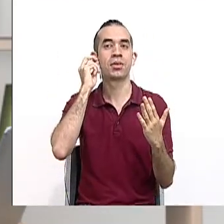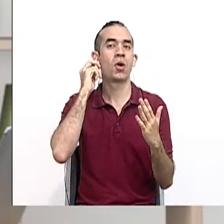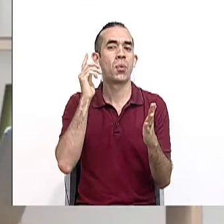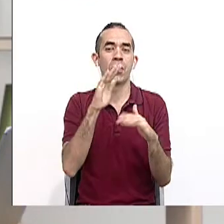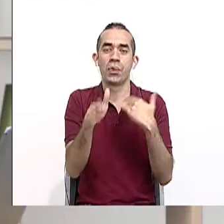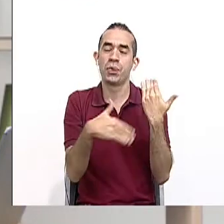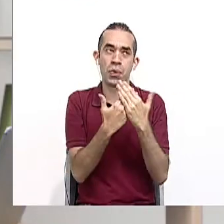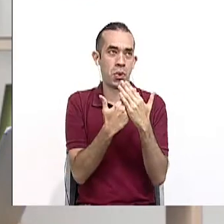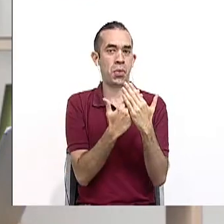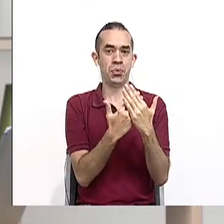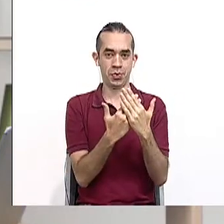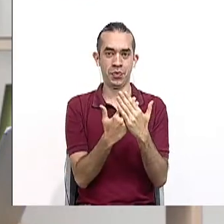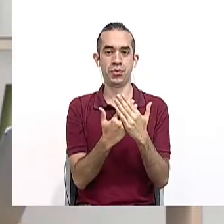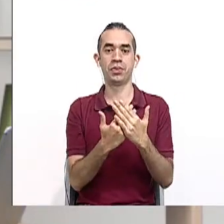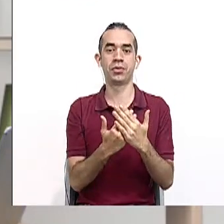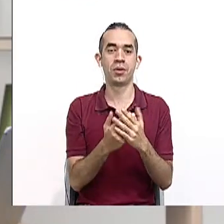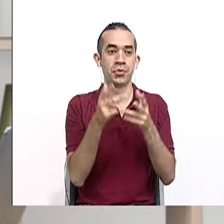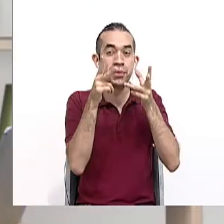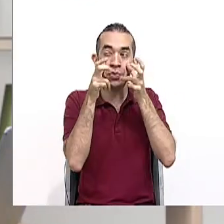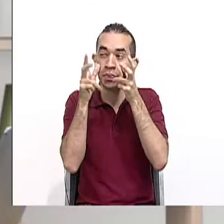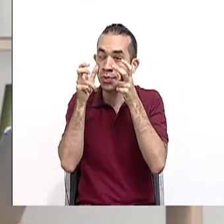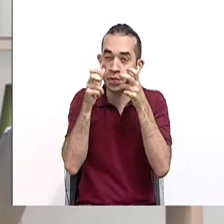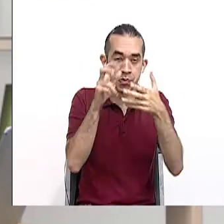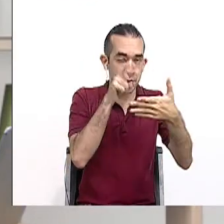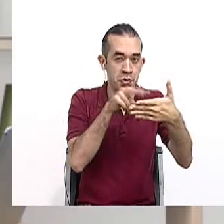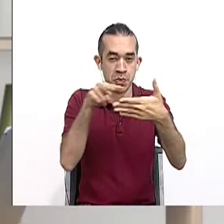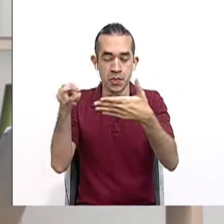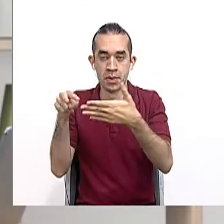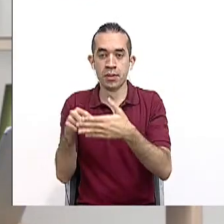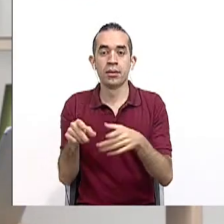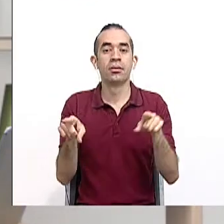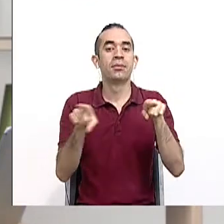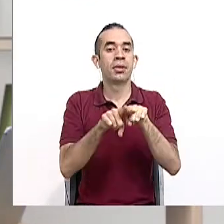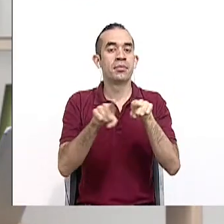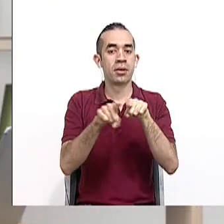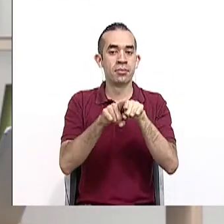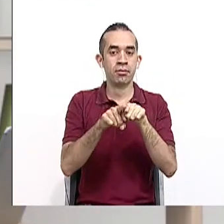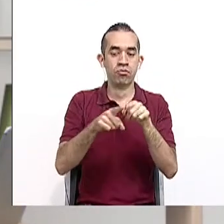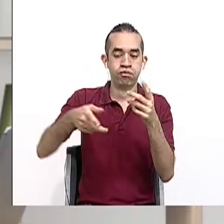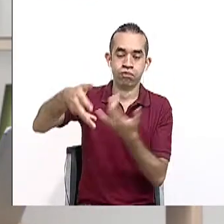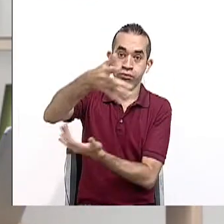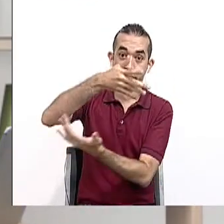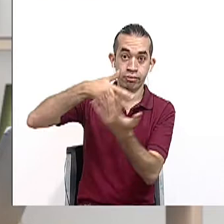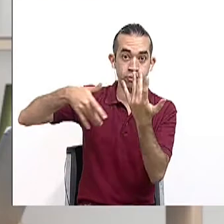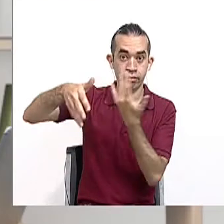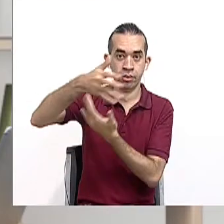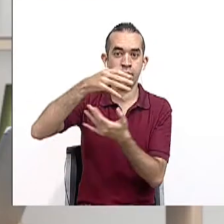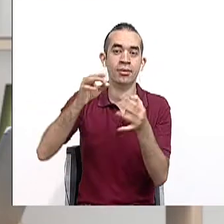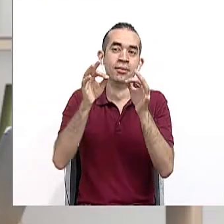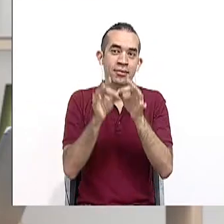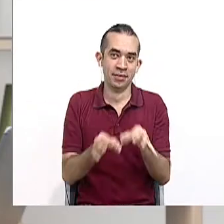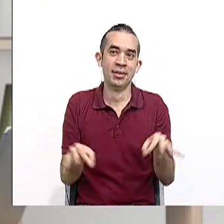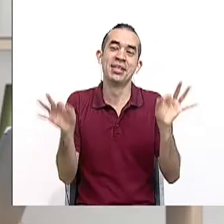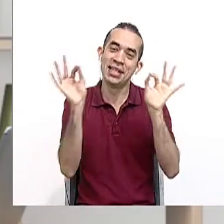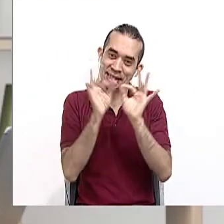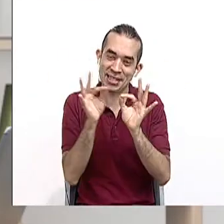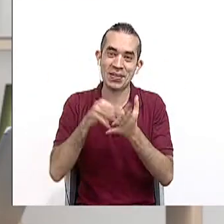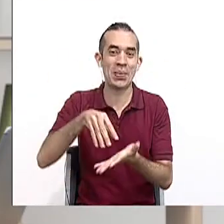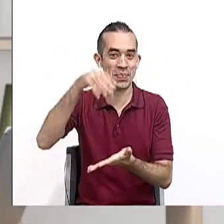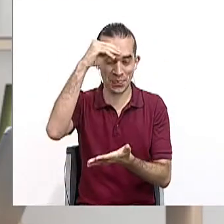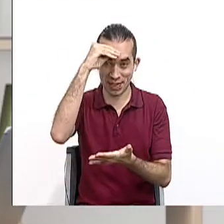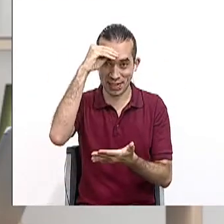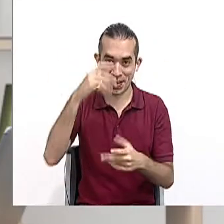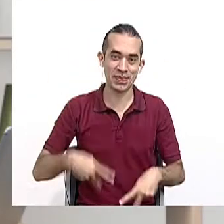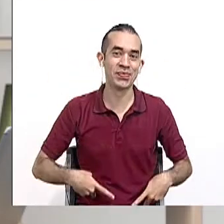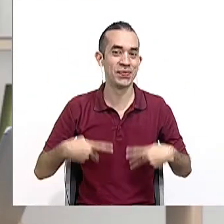rodea. Hacemos lectura, pero también interactuamos con las personas, así que es muy importante estos aprendizajes para